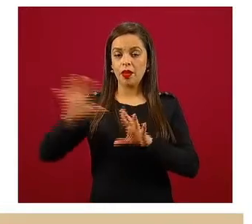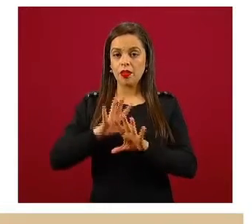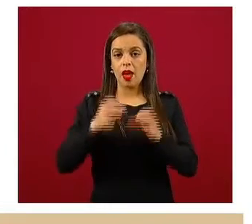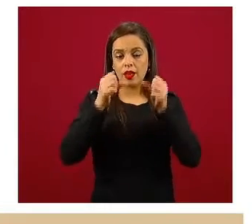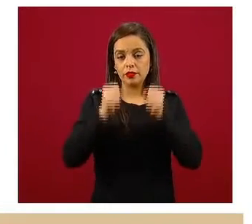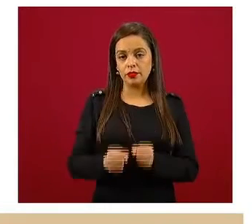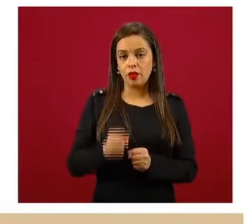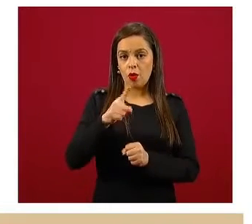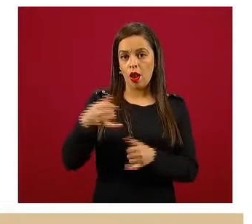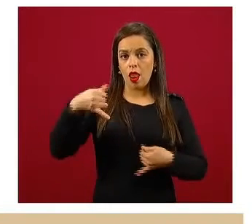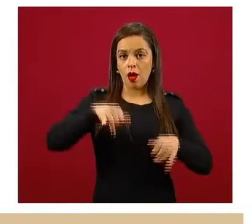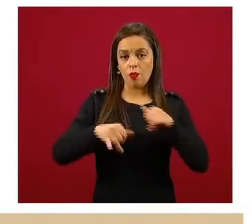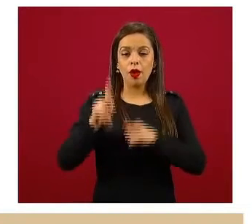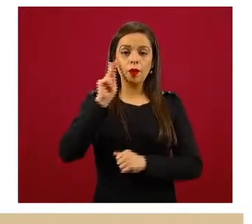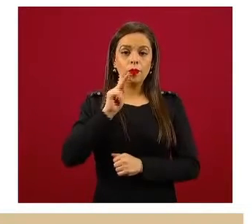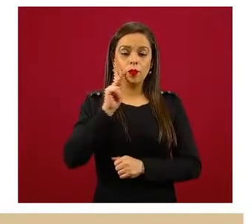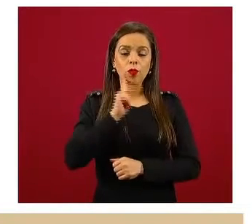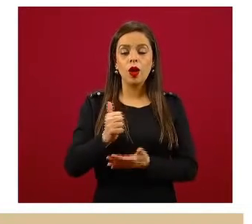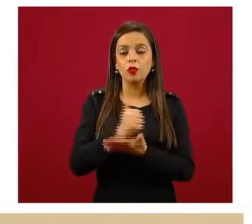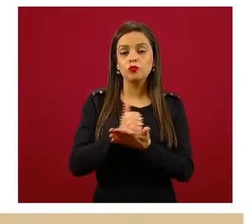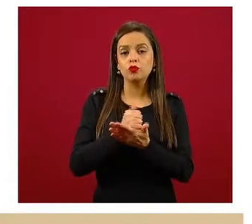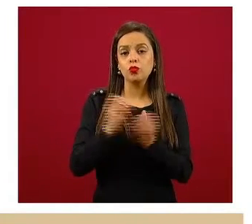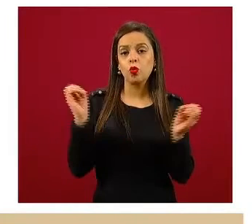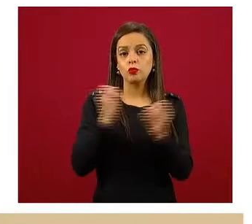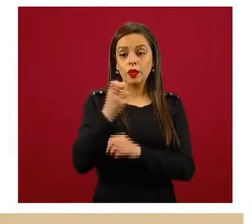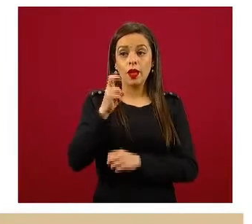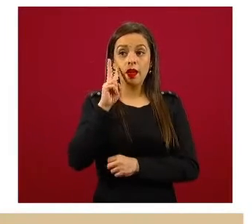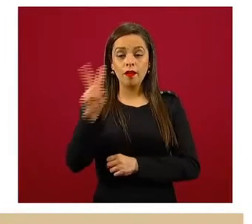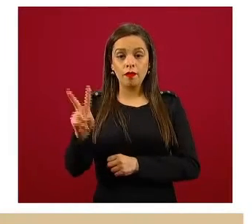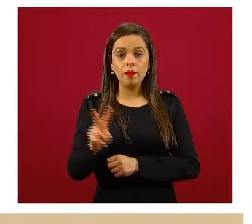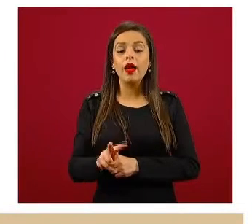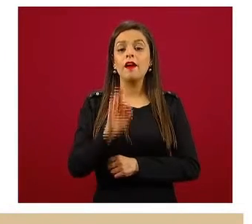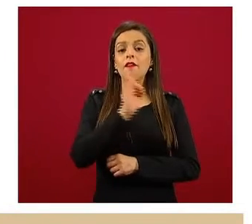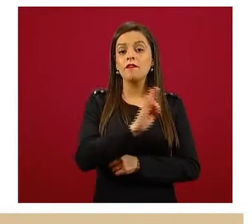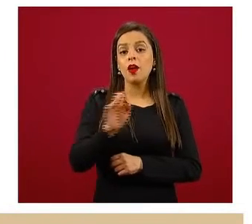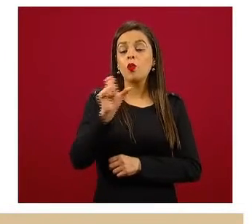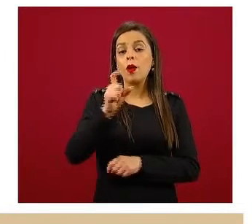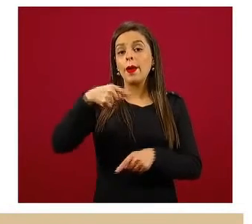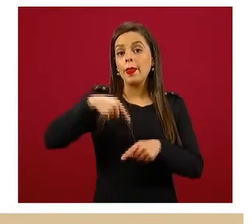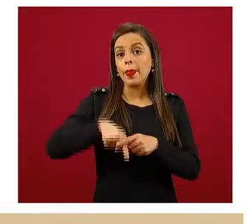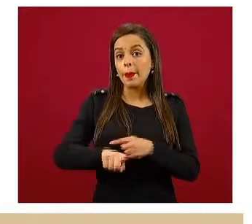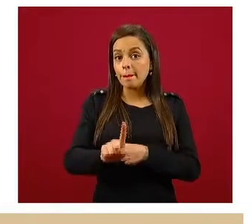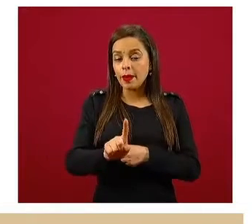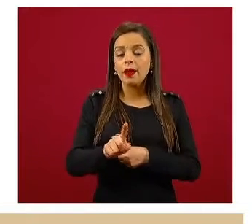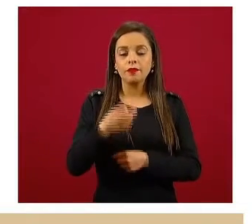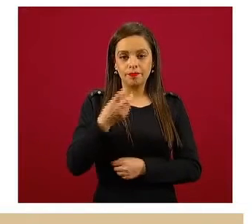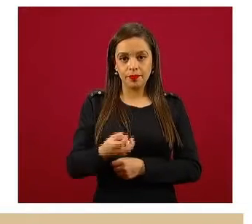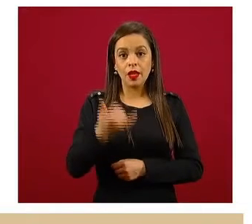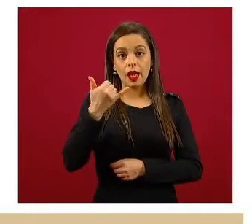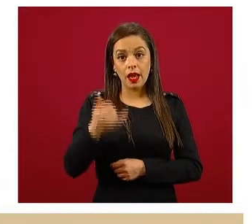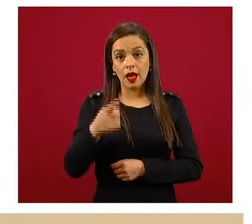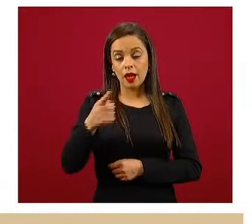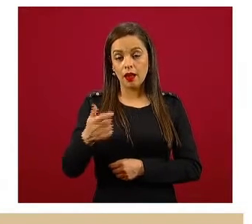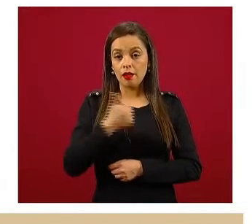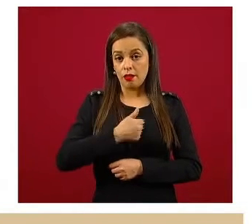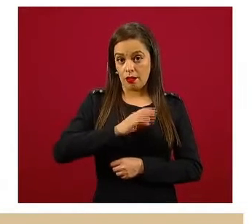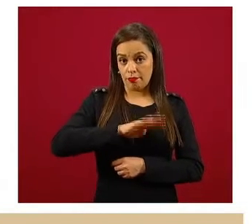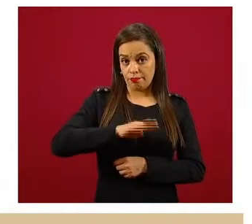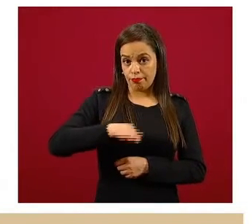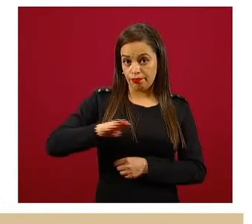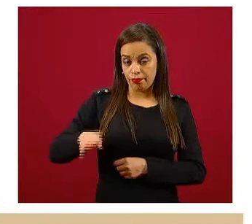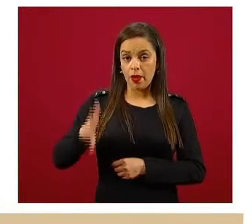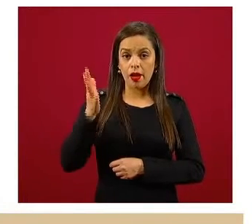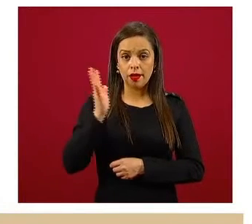son las que se encuentran en color azul oscuro, esto es por la fecha de ocurrencia, y vemos que también hay defunciones que tienen una muestra